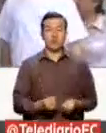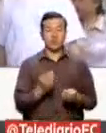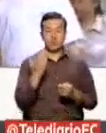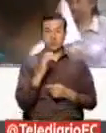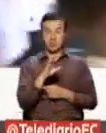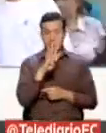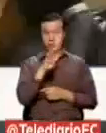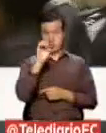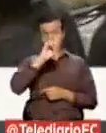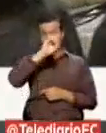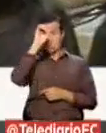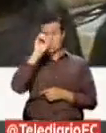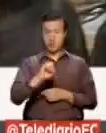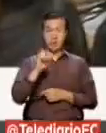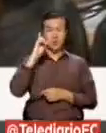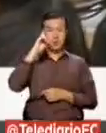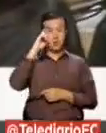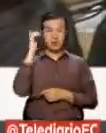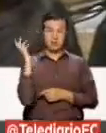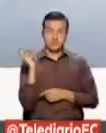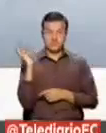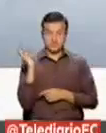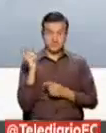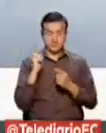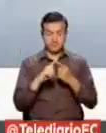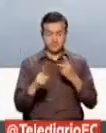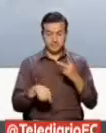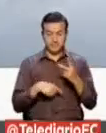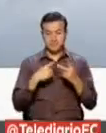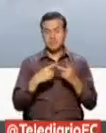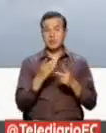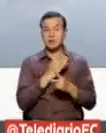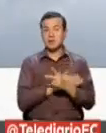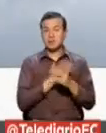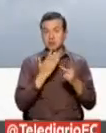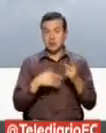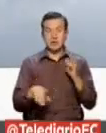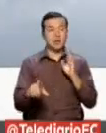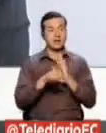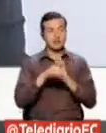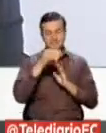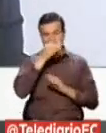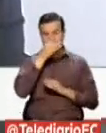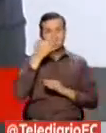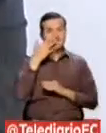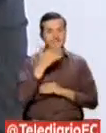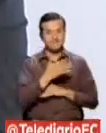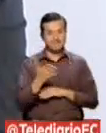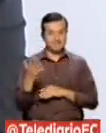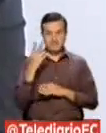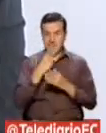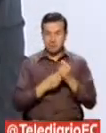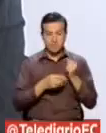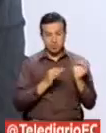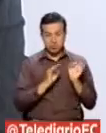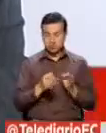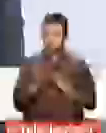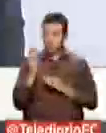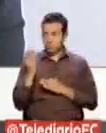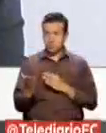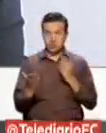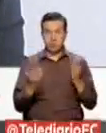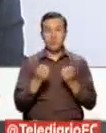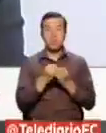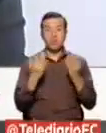aporte del 40% del Estado a las pensiones jubilares y una preasignación por la ley amazónica. Si sumamos los dos rubros, estamos hablando